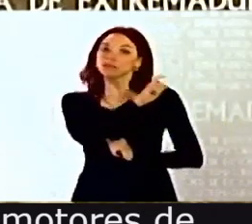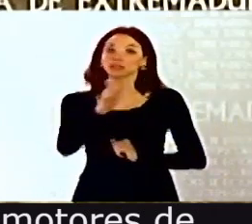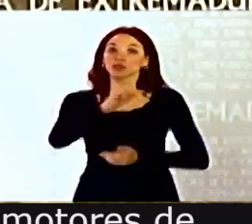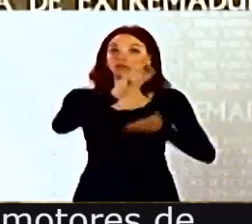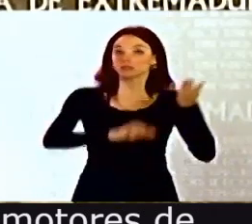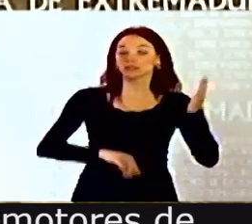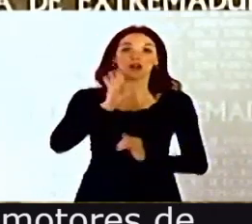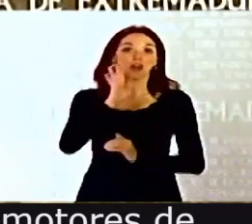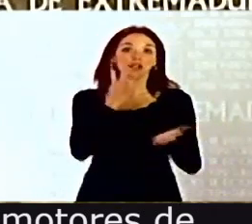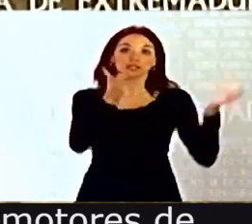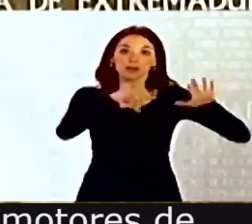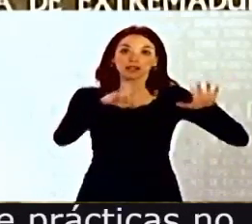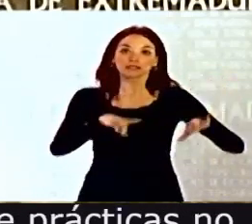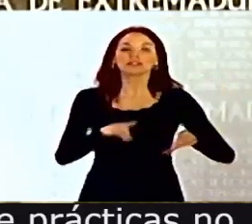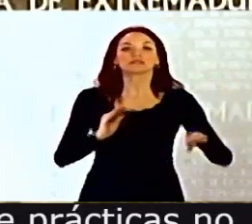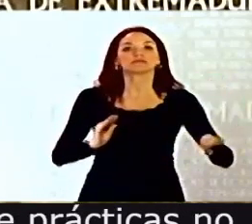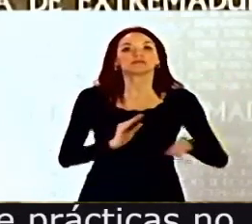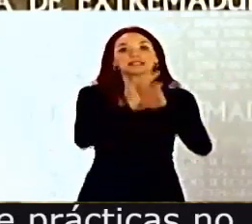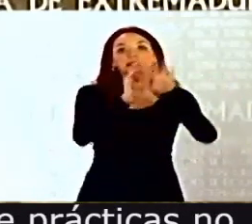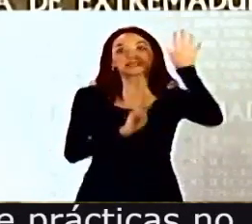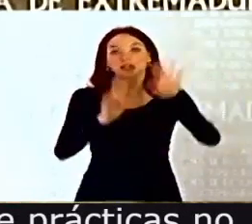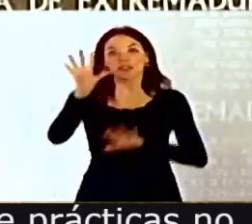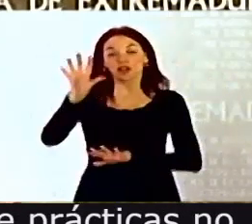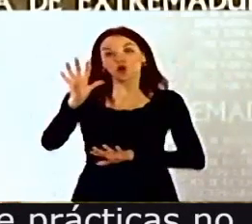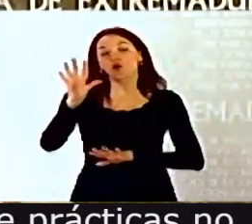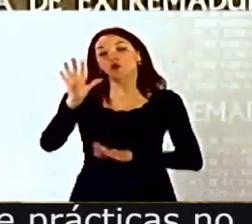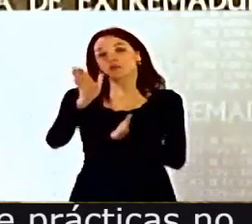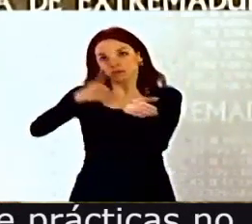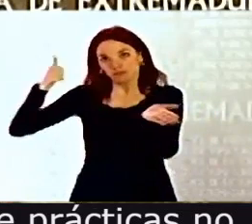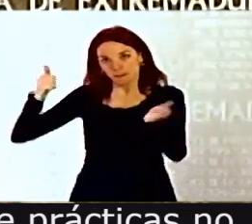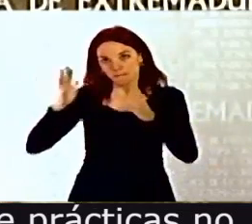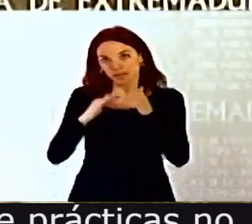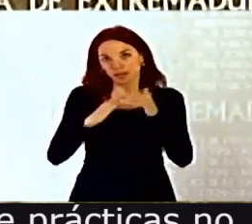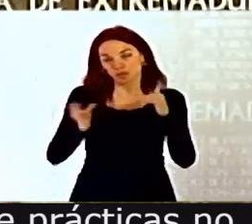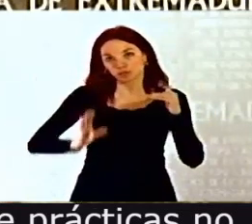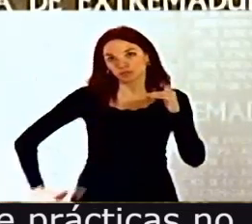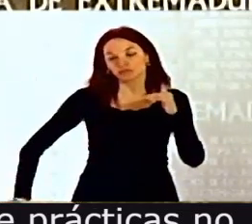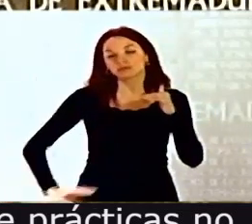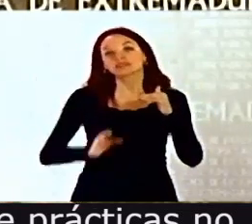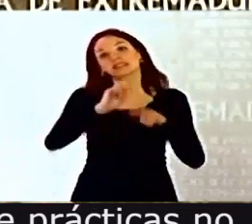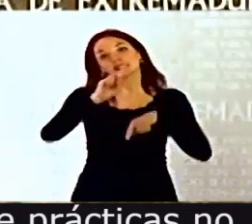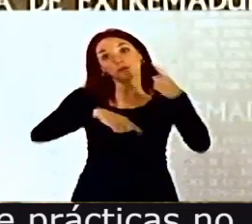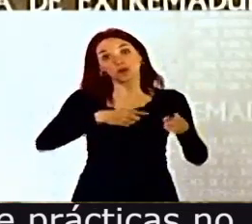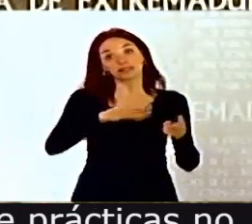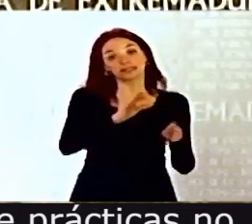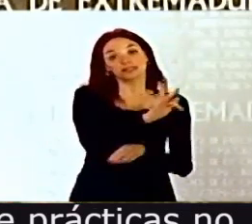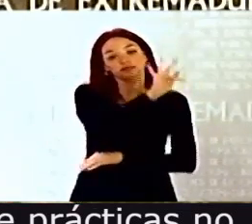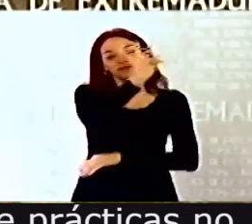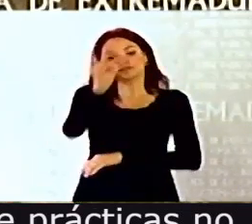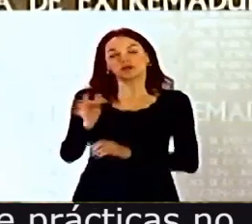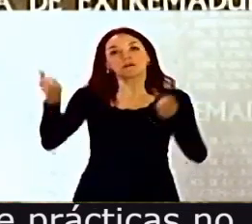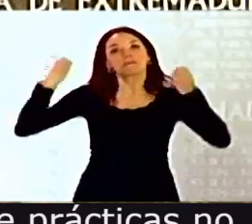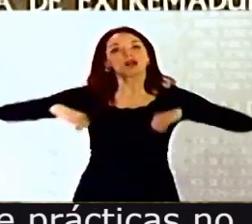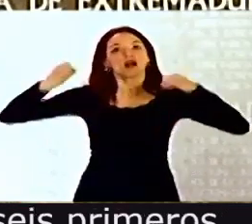6 primeros meses recibirán el 75% del salario mínimo y en los 3 meses de las prácticas